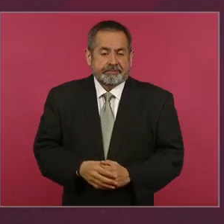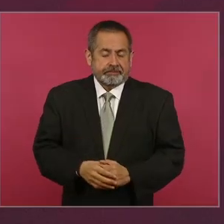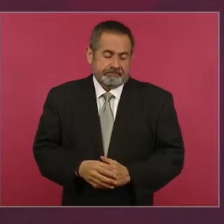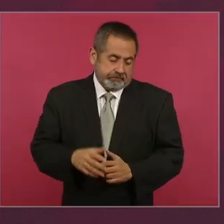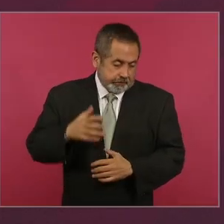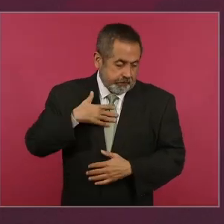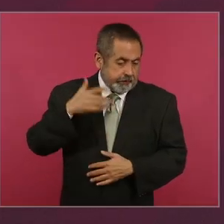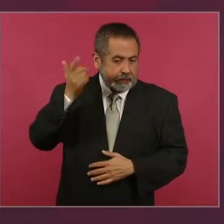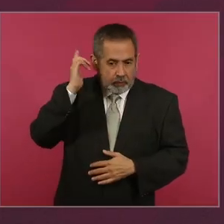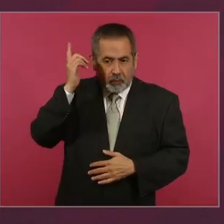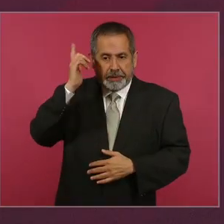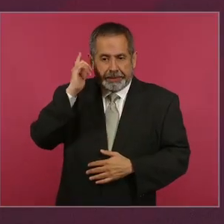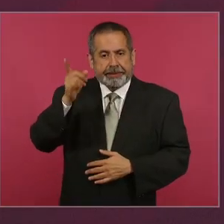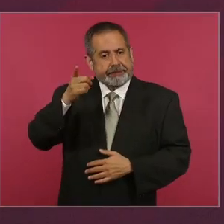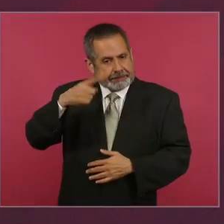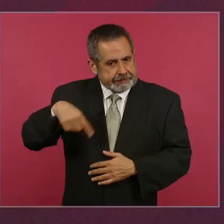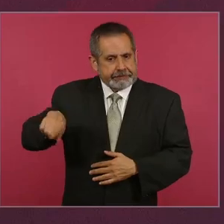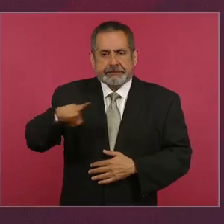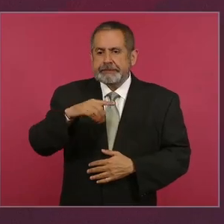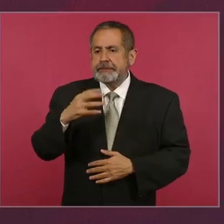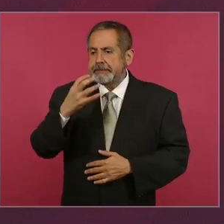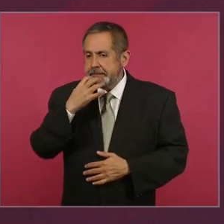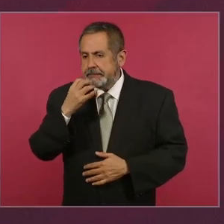Ojalá y